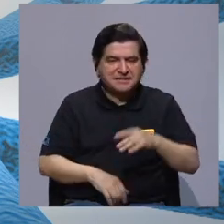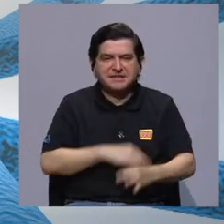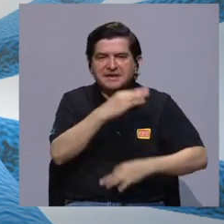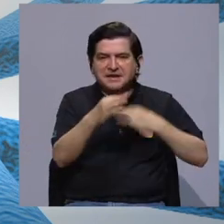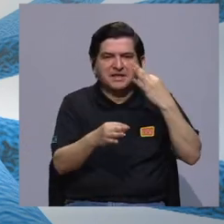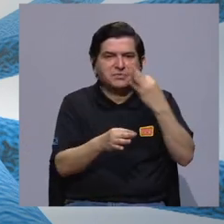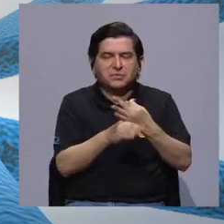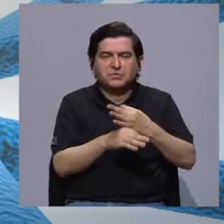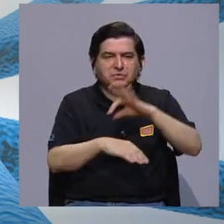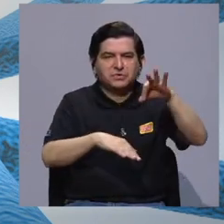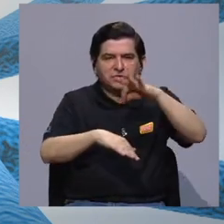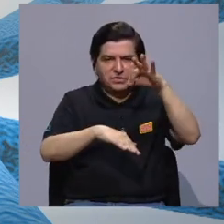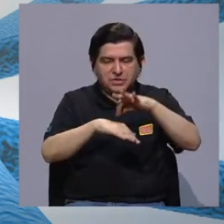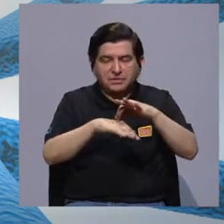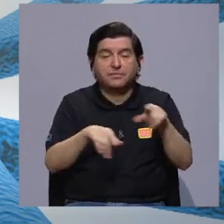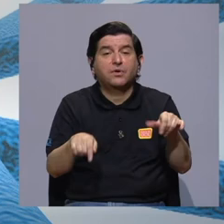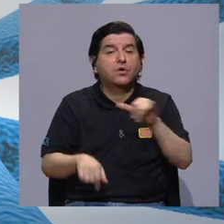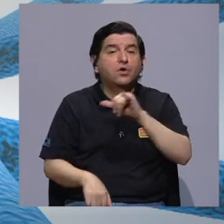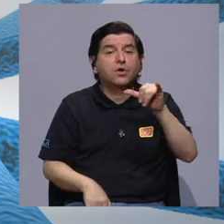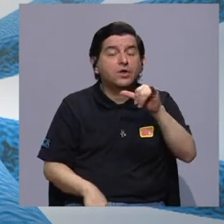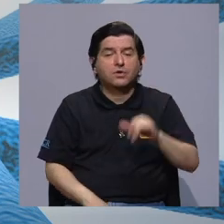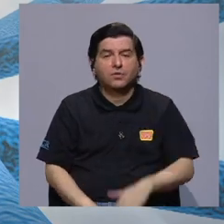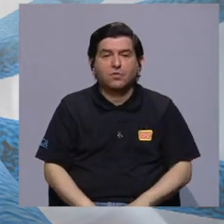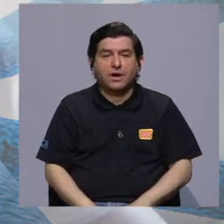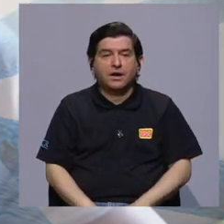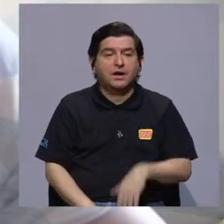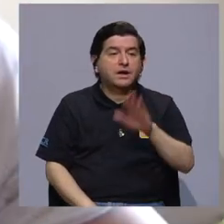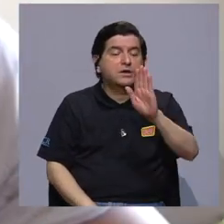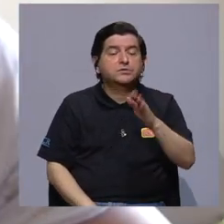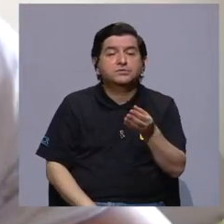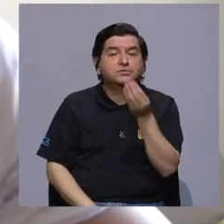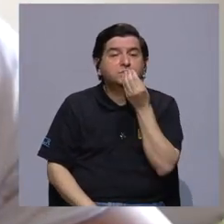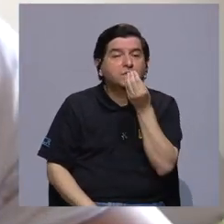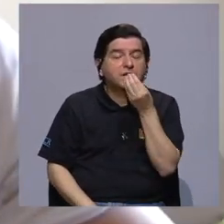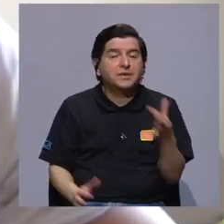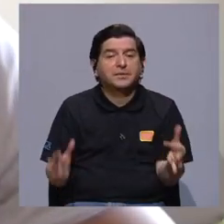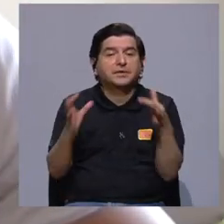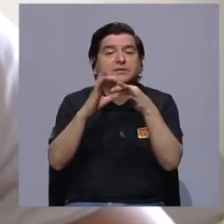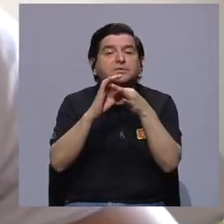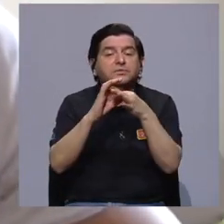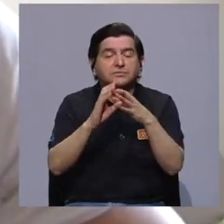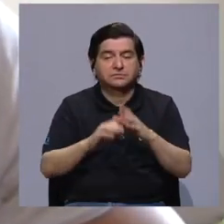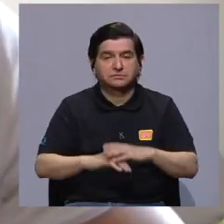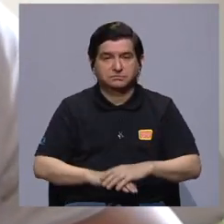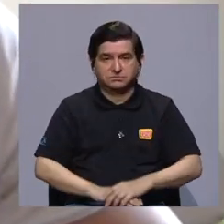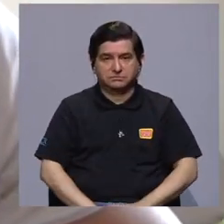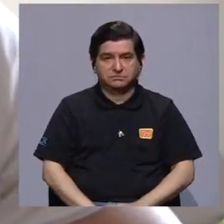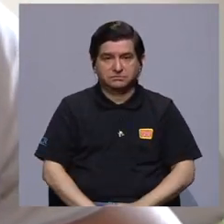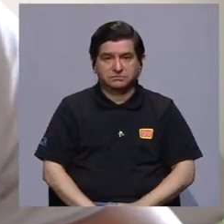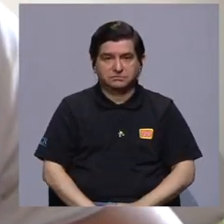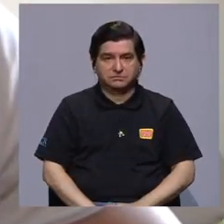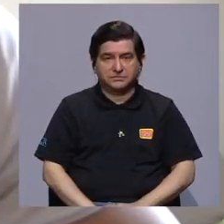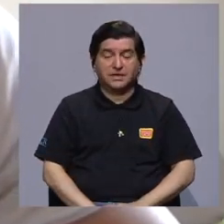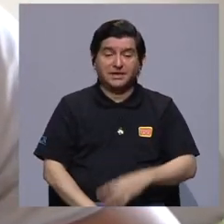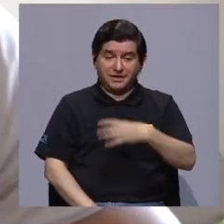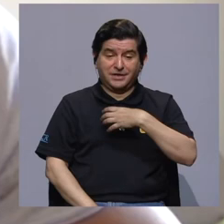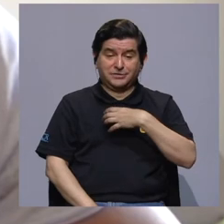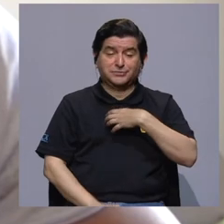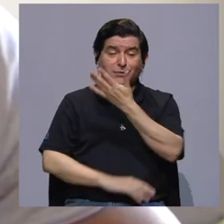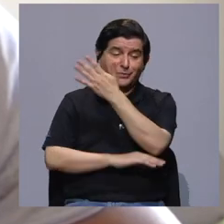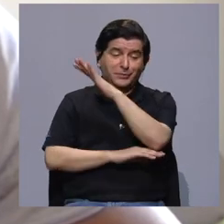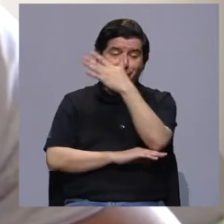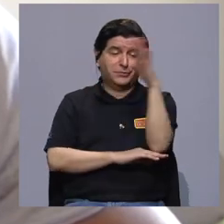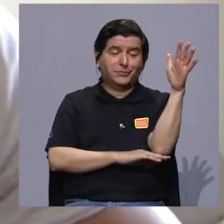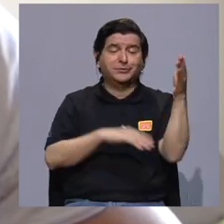la especie de abeja, ¿verdad? Tenemos que conservar también, pues, las fuentes de alimento que están asociados con ellas, y resultan ser nuestros